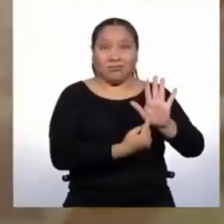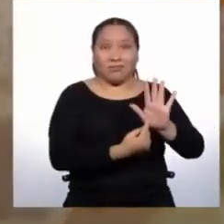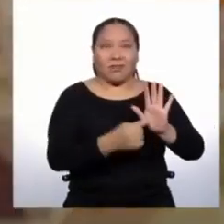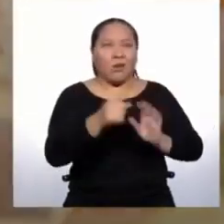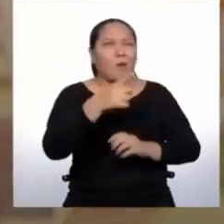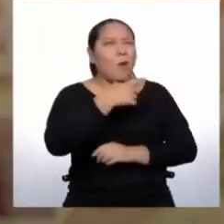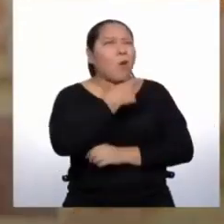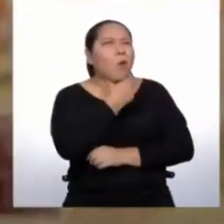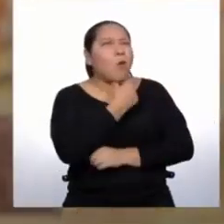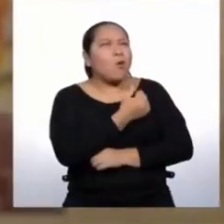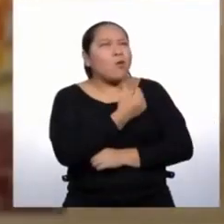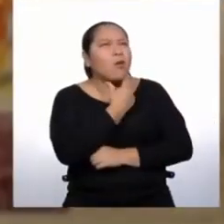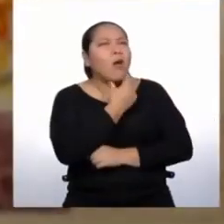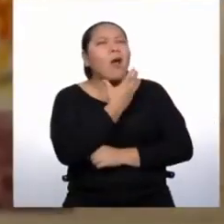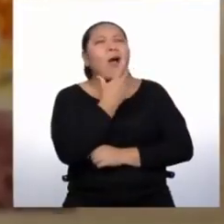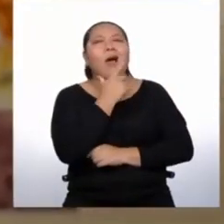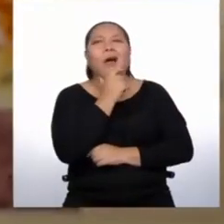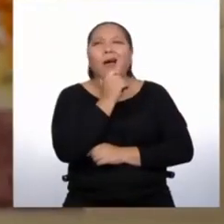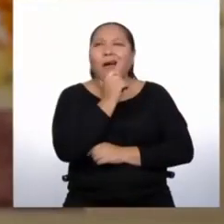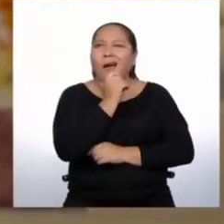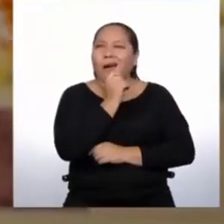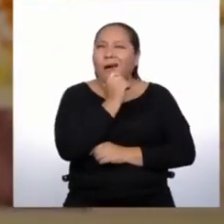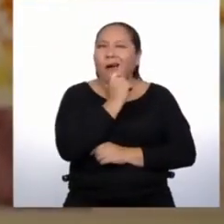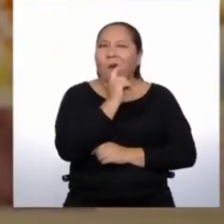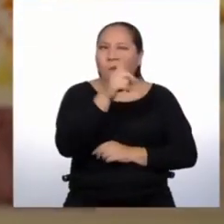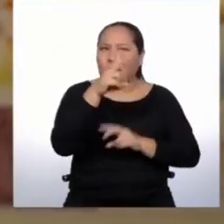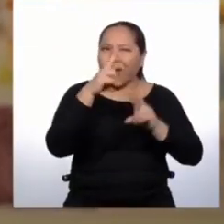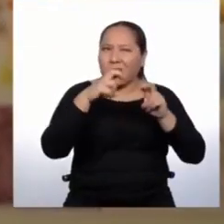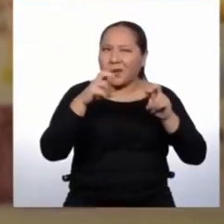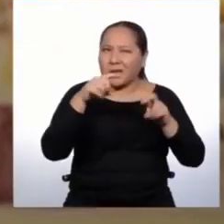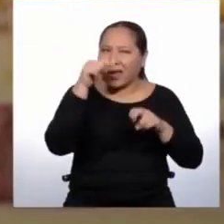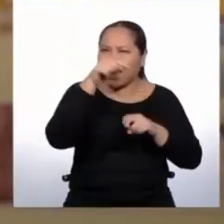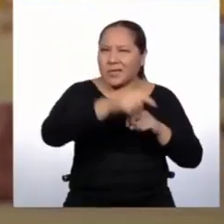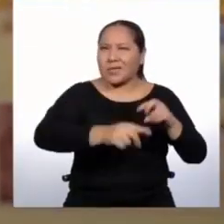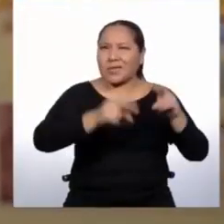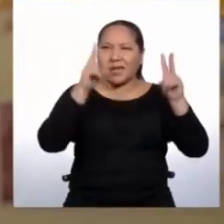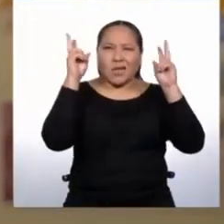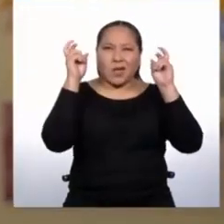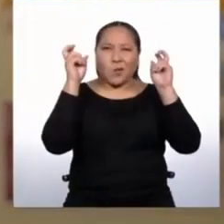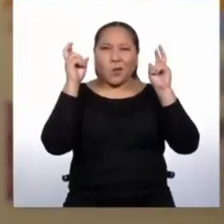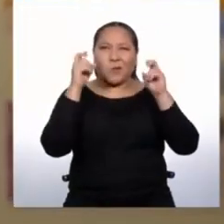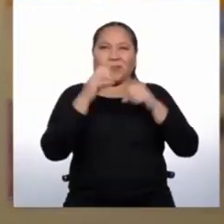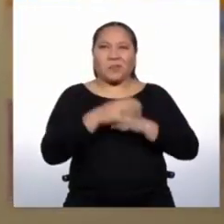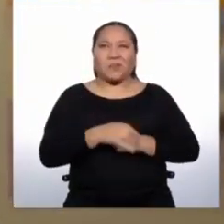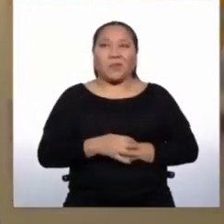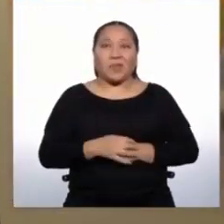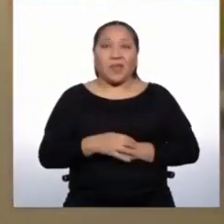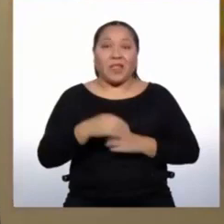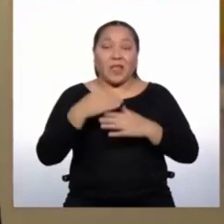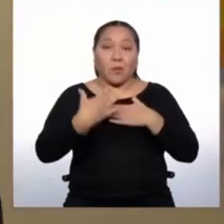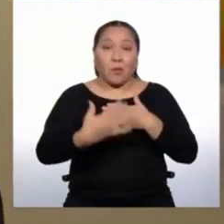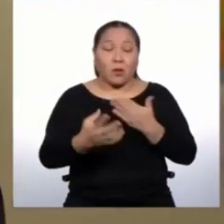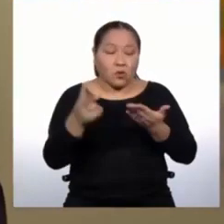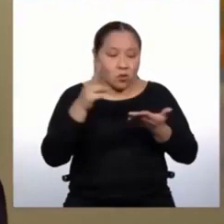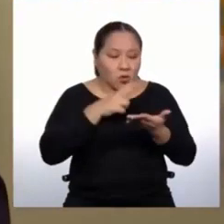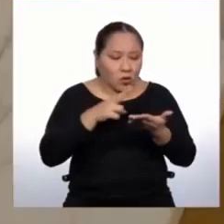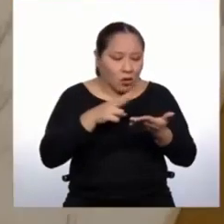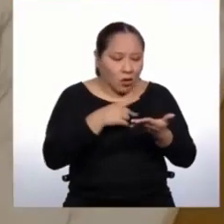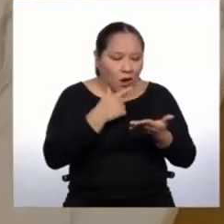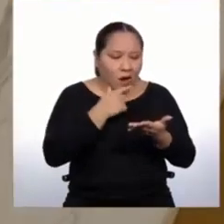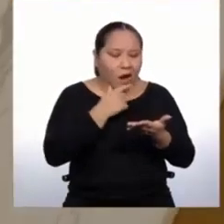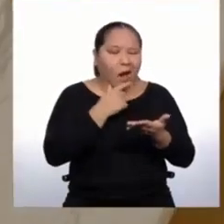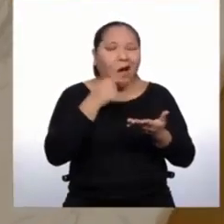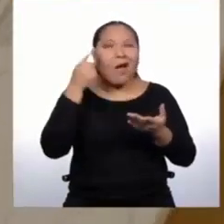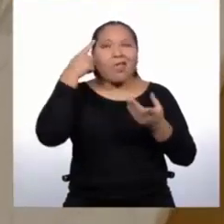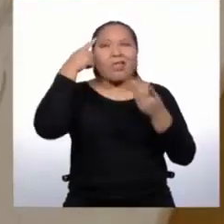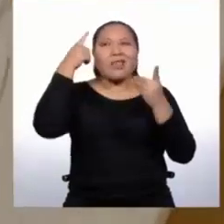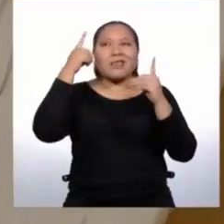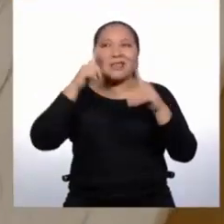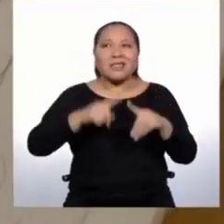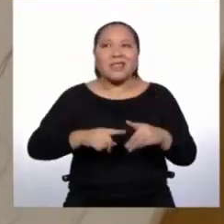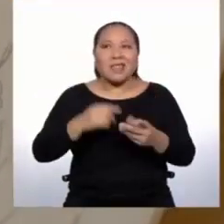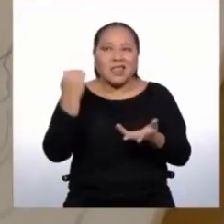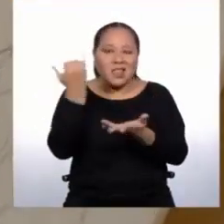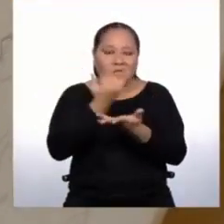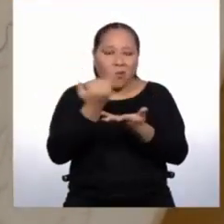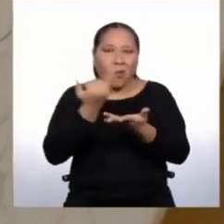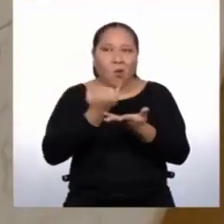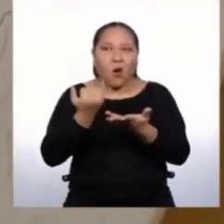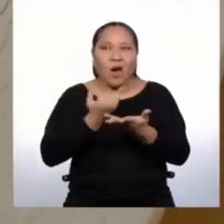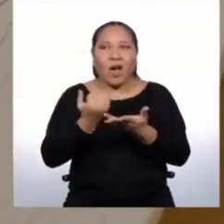gustó tanto que yo dije voy a averiguar sobre ese tema, ¿no? Y ya al leerlo fue que decidí hacerlo en historieta,